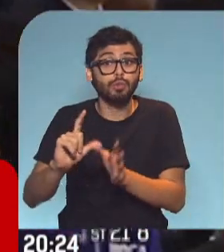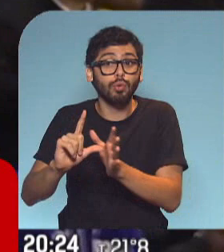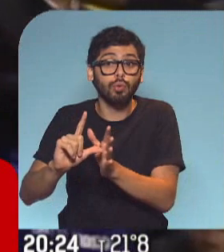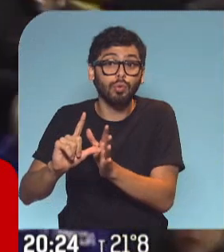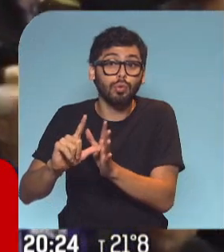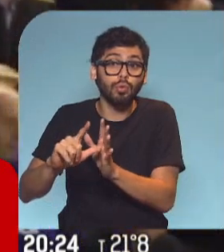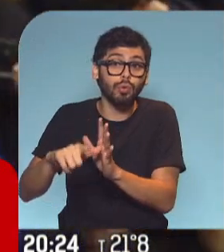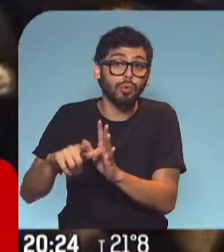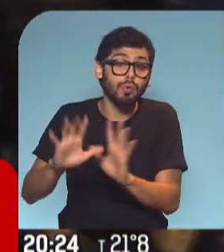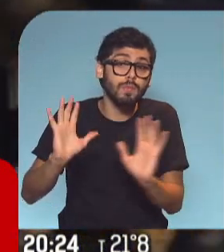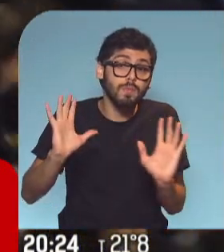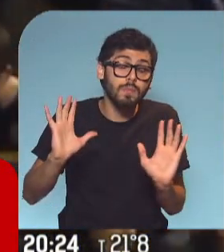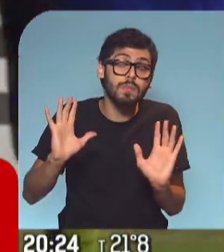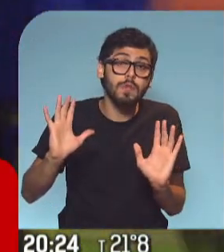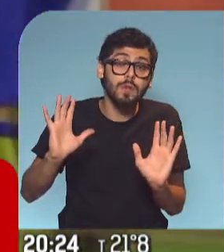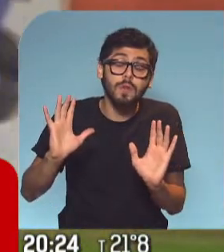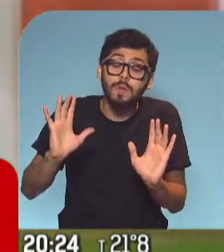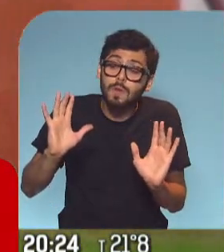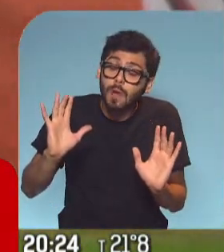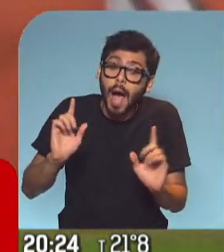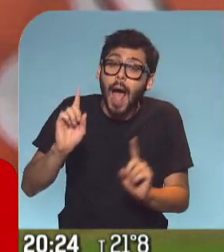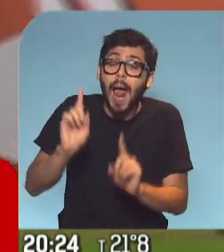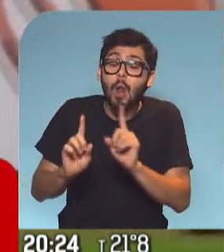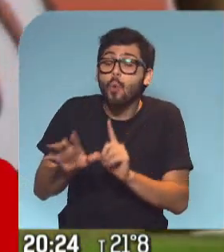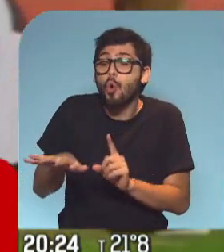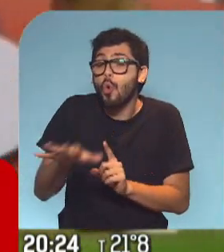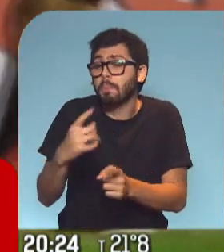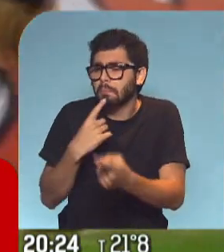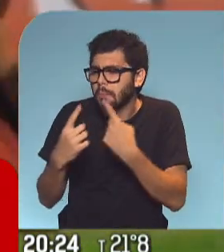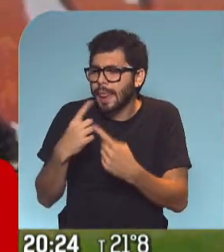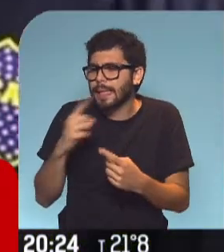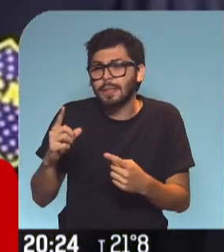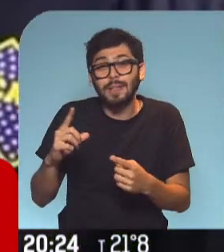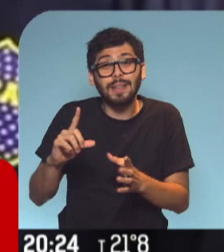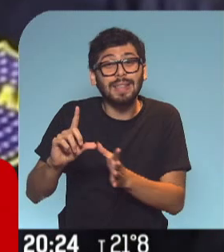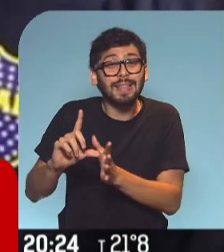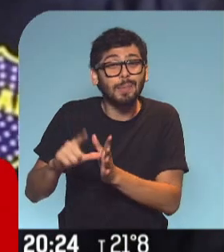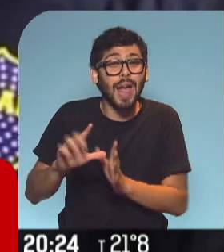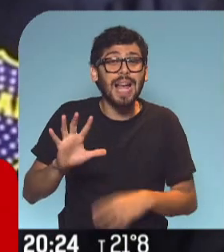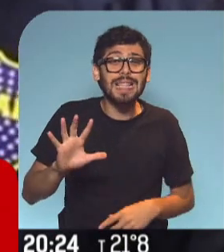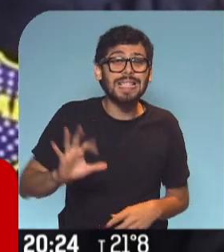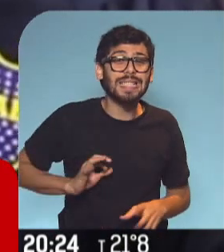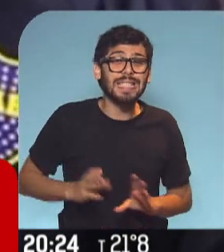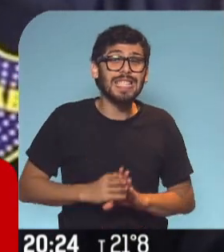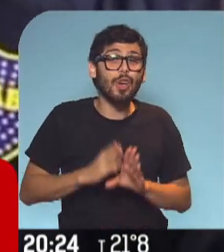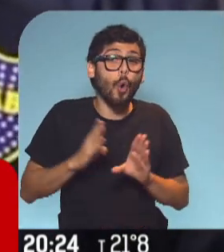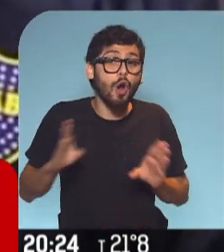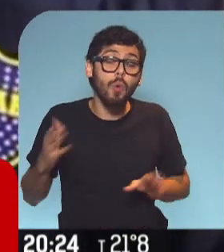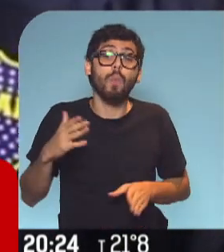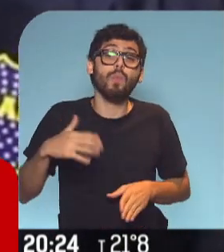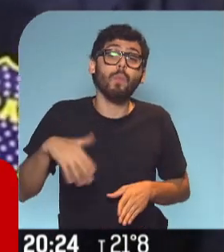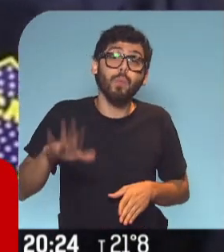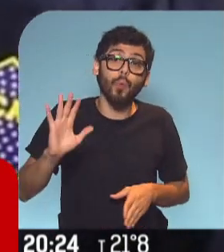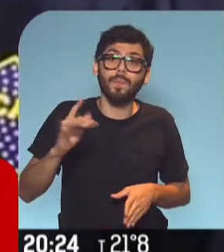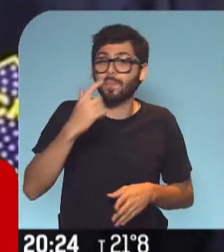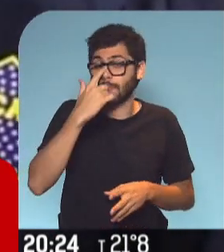algunos lugares han dicho que 5 años más si la cuestión no llega